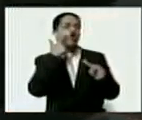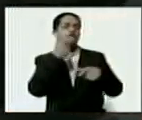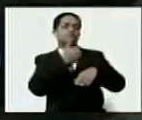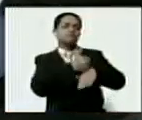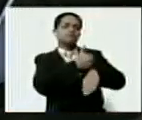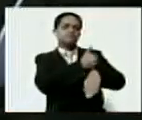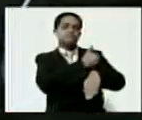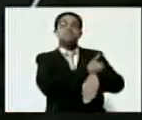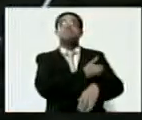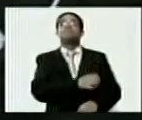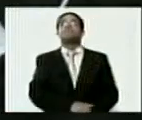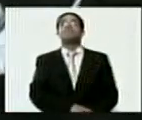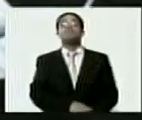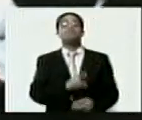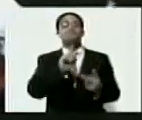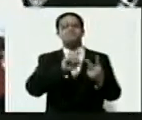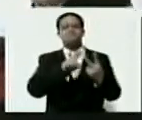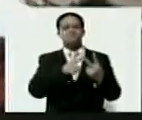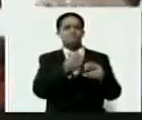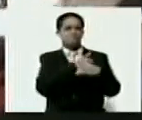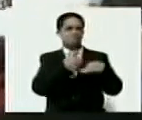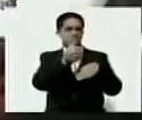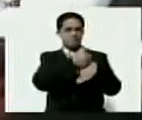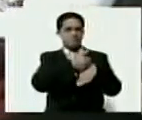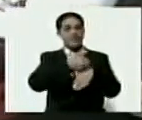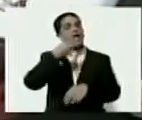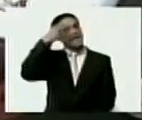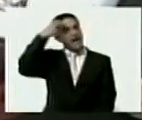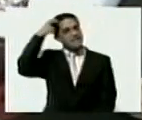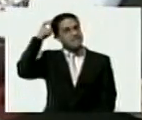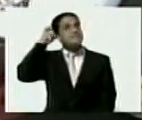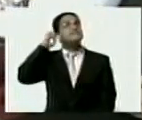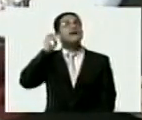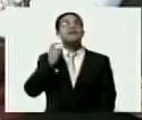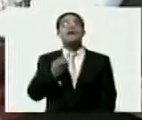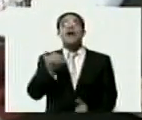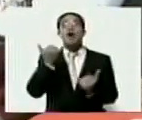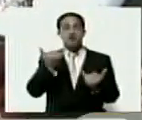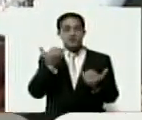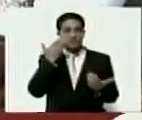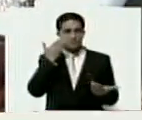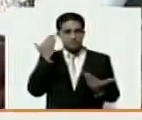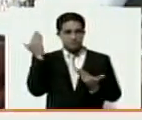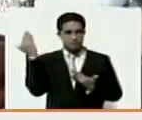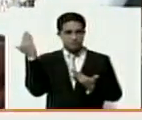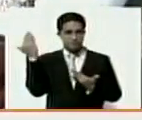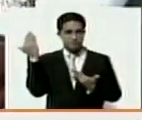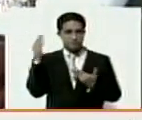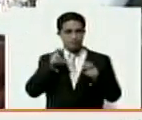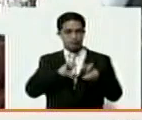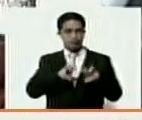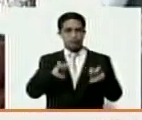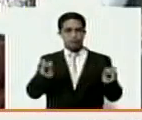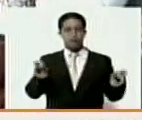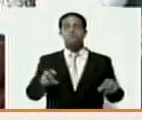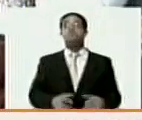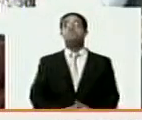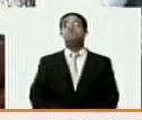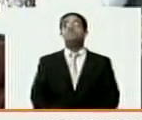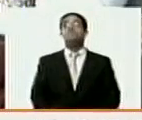diplomático presidido por el canciller Jorge Arreaza. A esta hora vemos en las pantallas sus declaraciones.